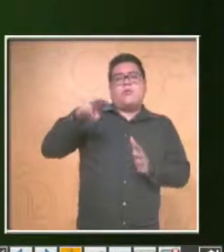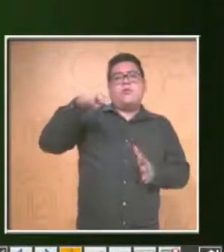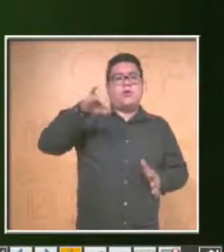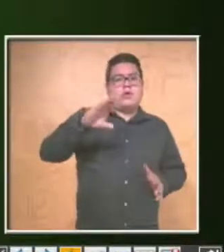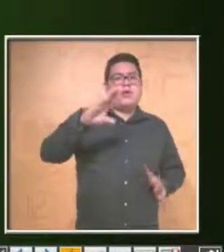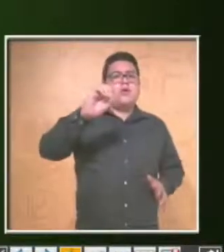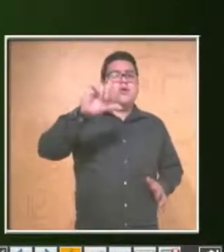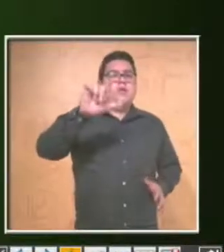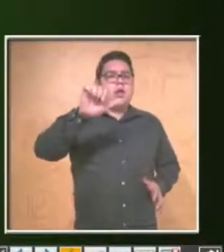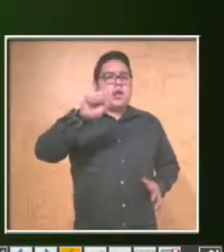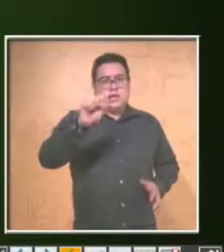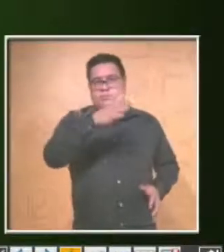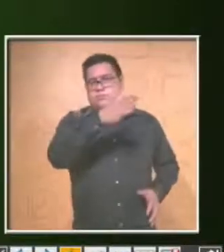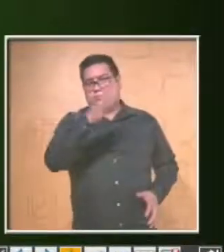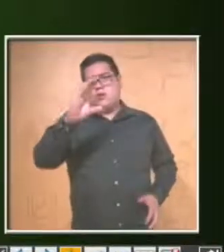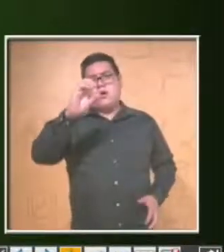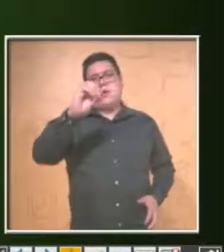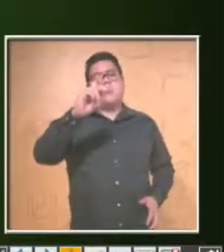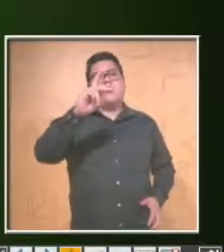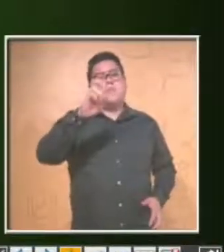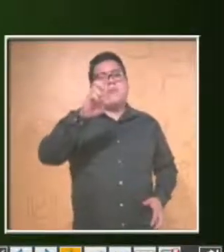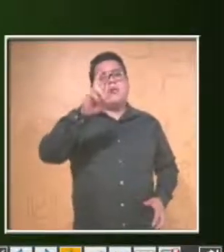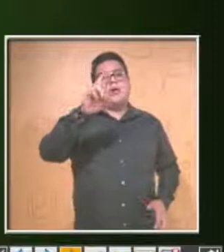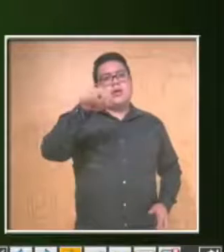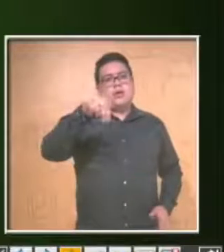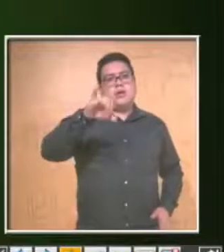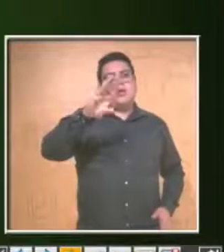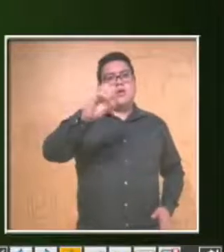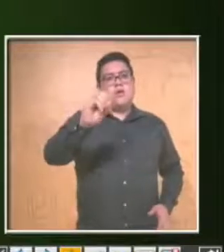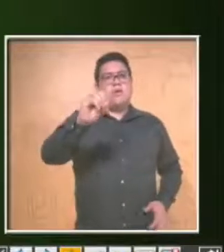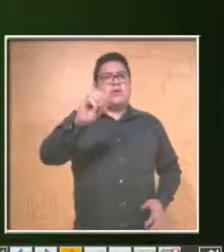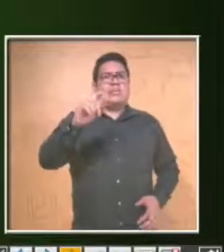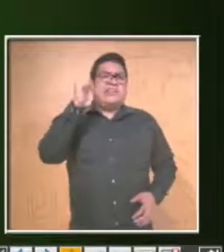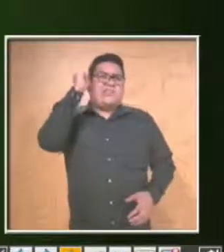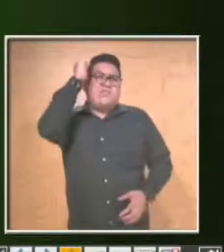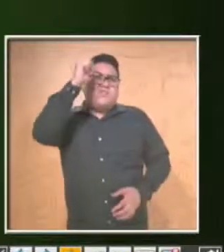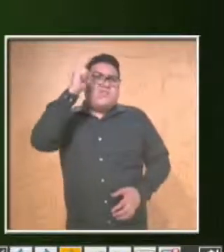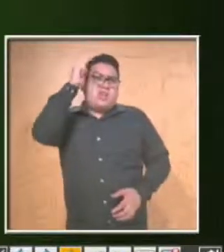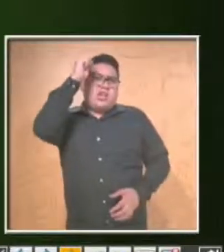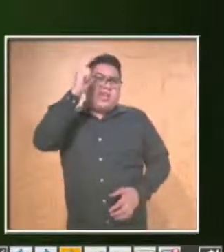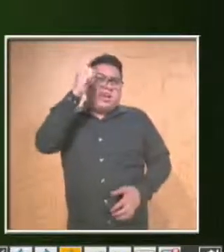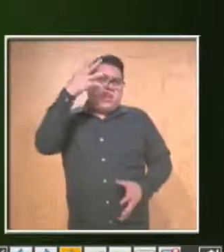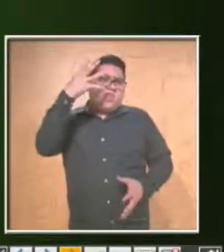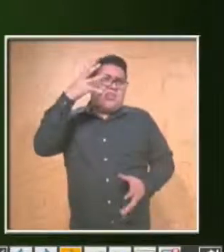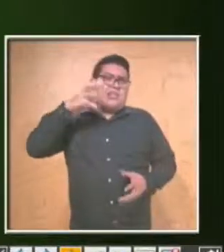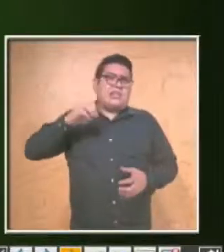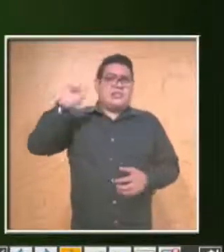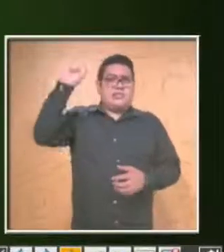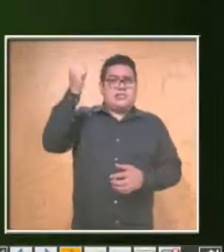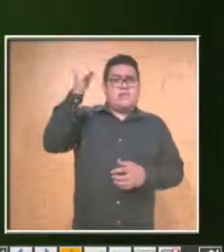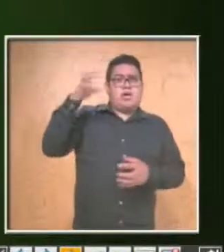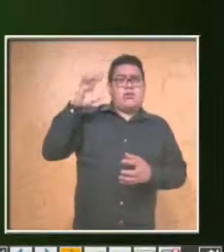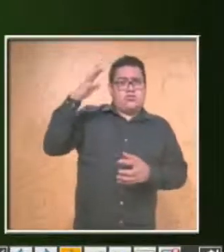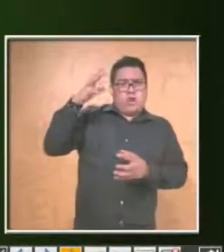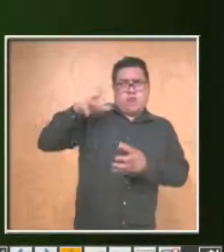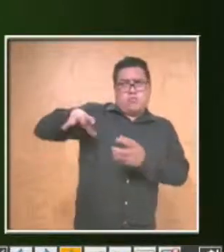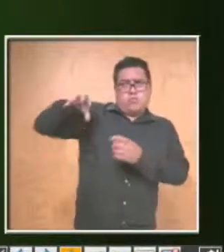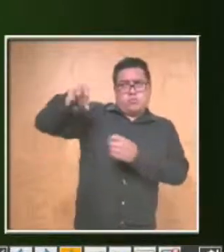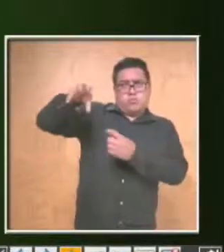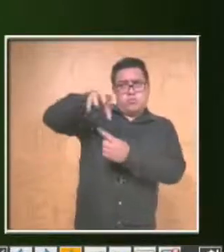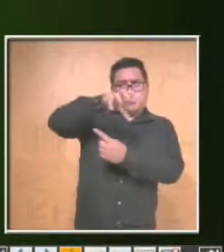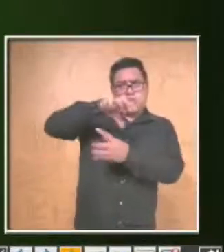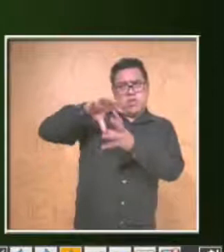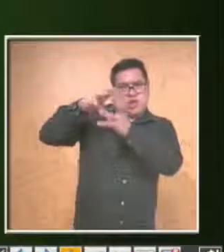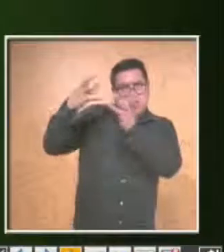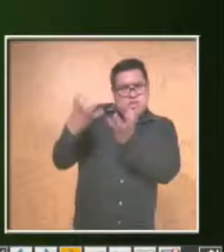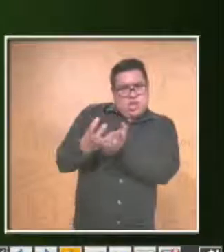Copérnico viene a cuestionar la teoría geocéntrica, que hablaba de un asunto relacionado con la Tierra